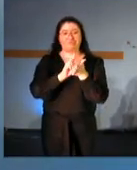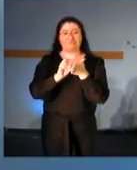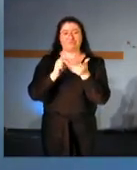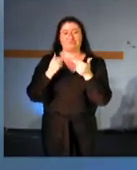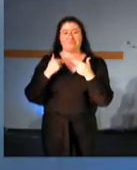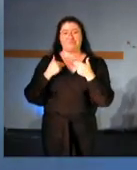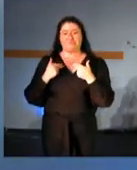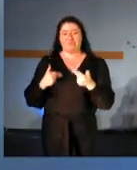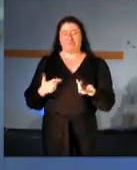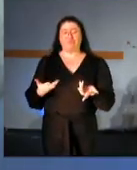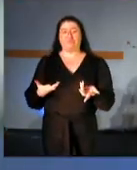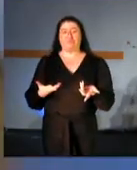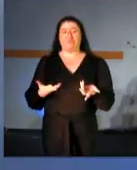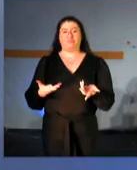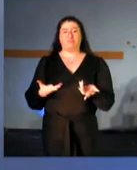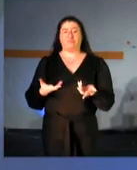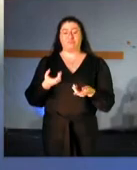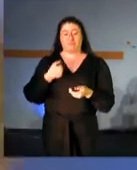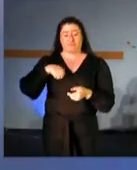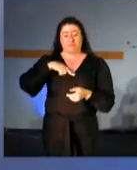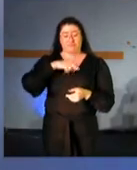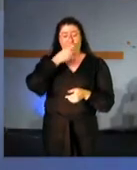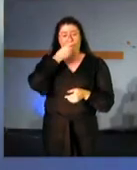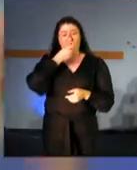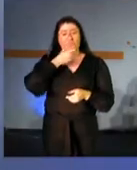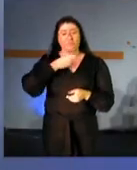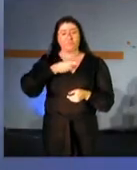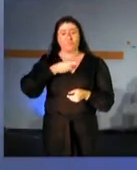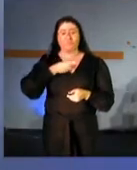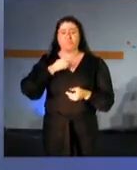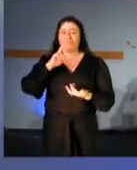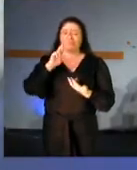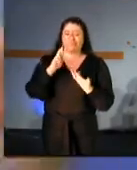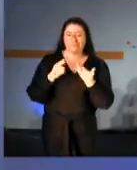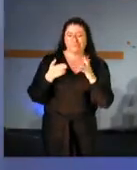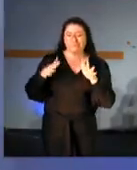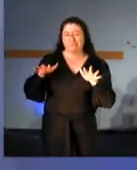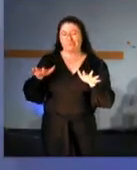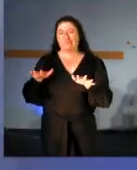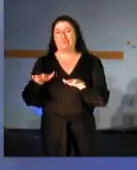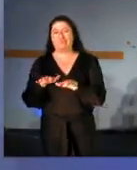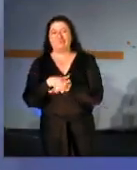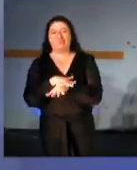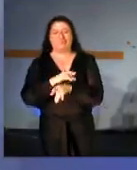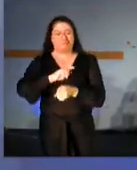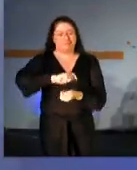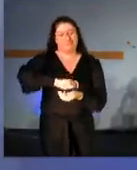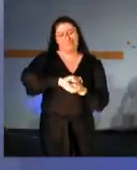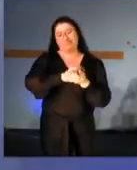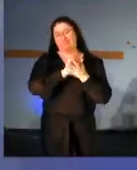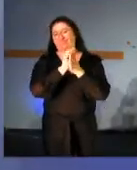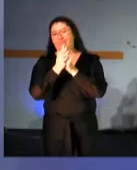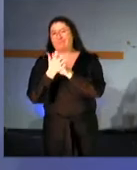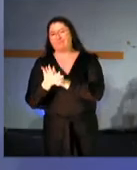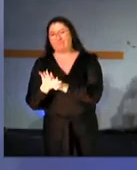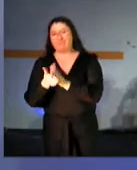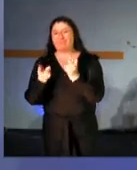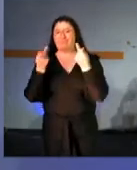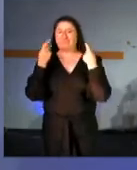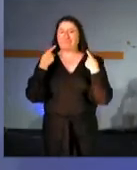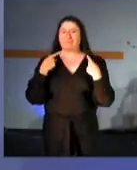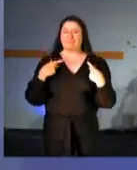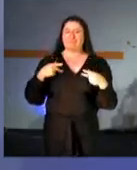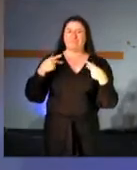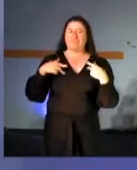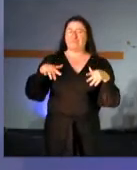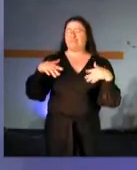A nosotros nos enseñaron que las revoluciones, que los cambios, que las transformaciones las hacían los grandes hombres, los